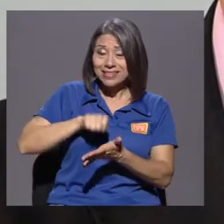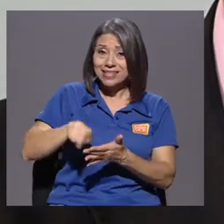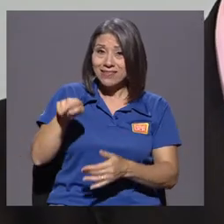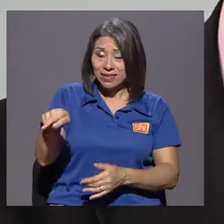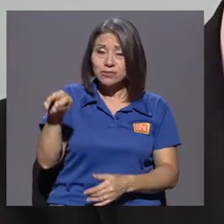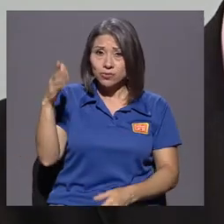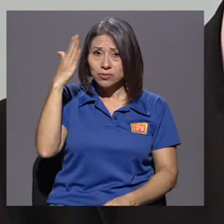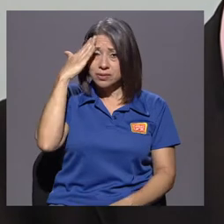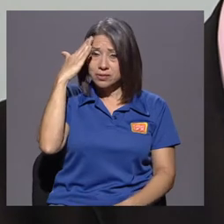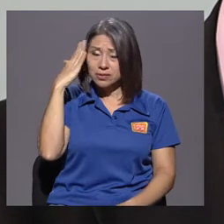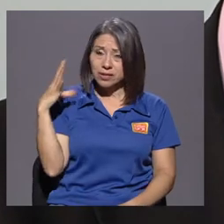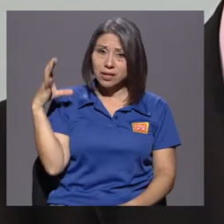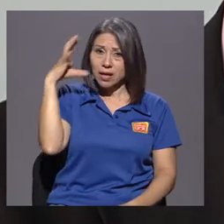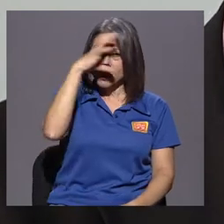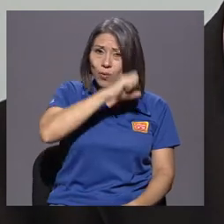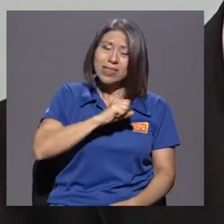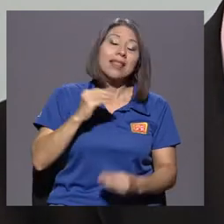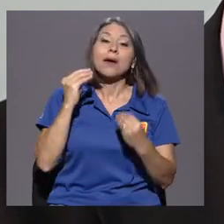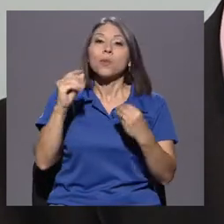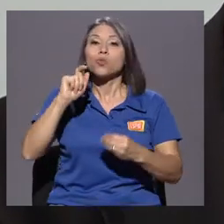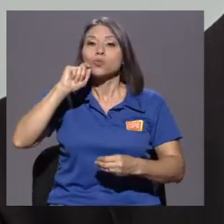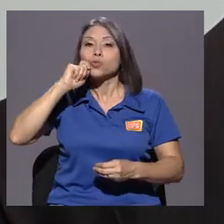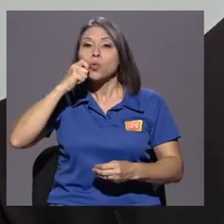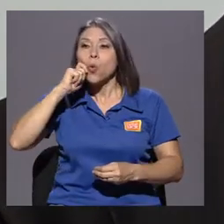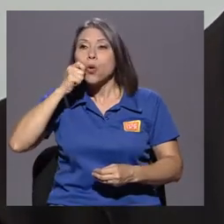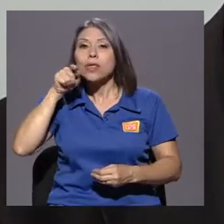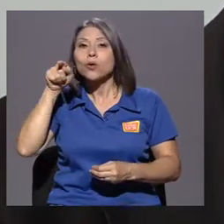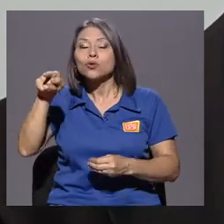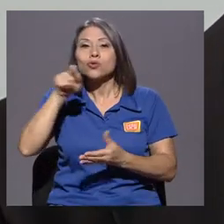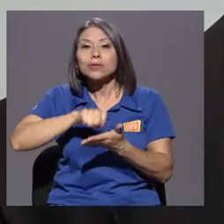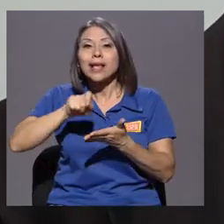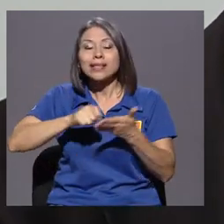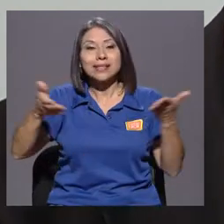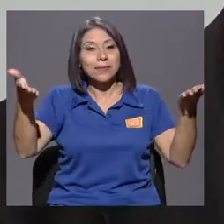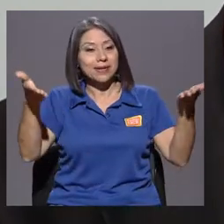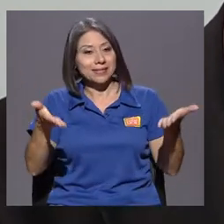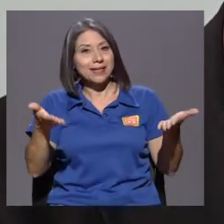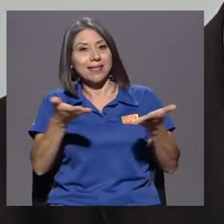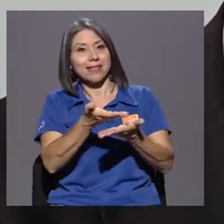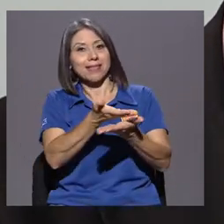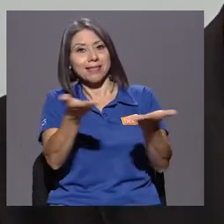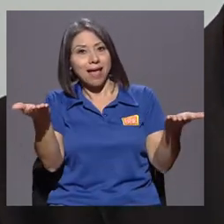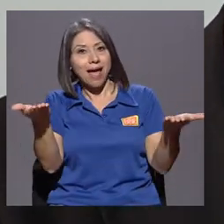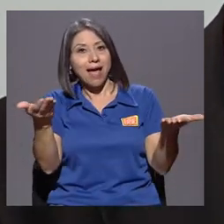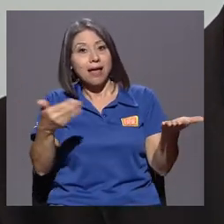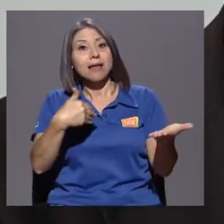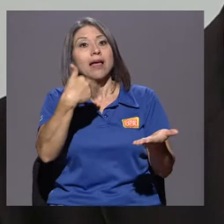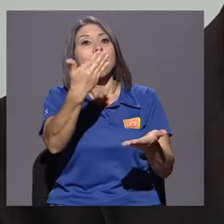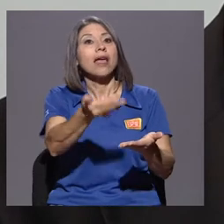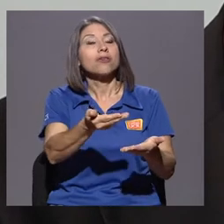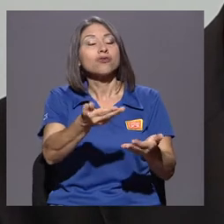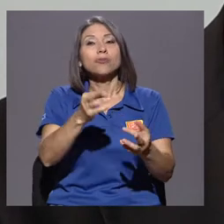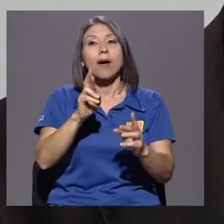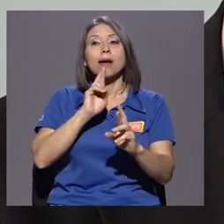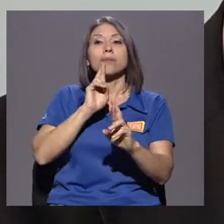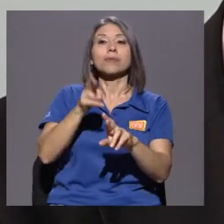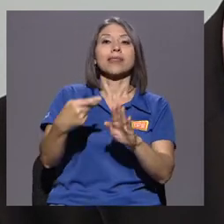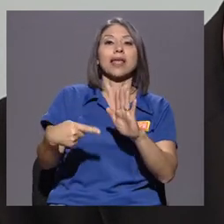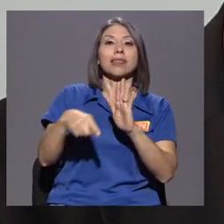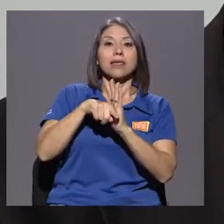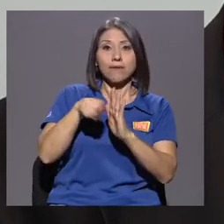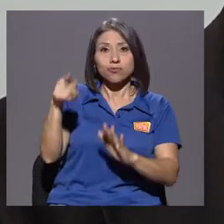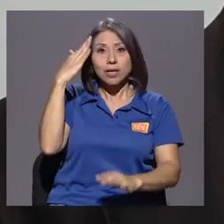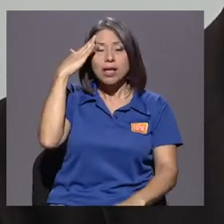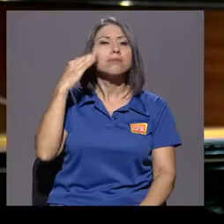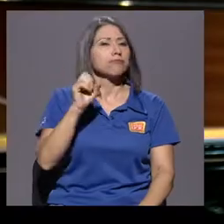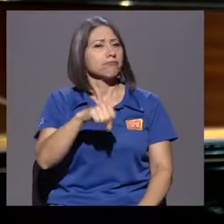muchos de esos códigos que usted le presenta a su audiencia a la ciudadanía que le lee va a tener una reacción negativa ustedes